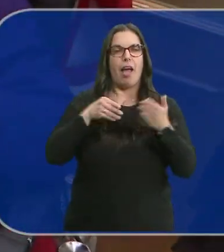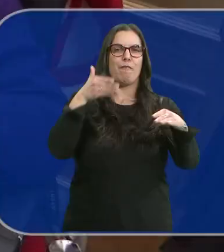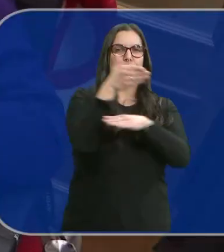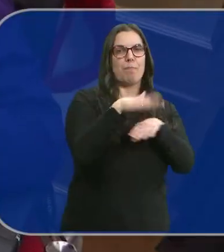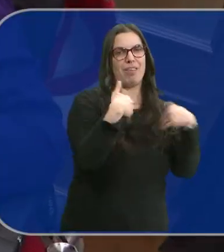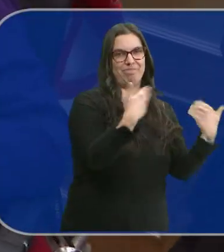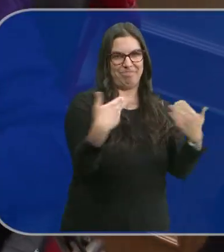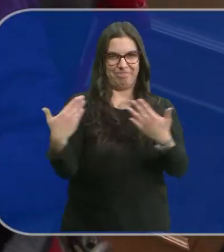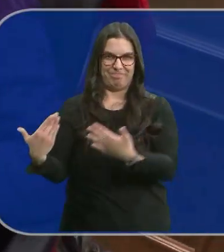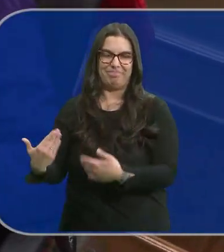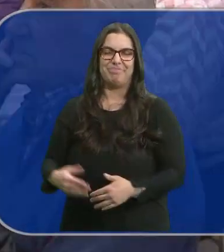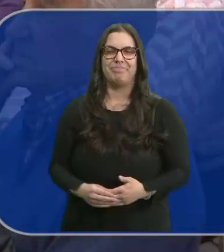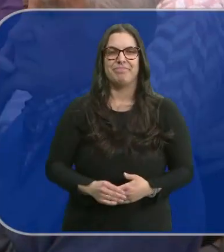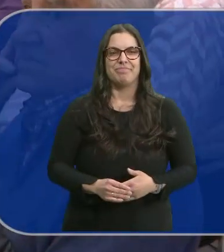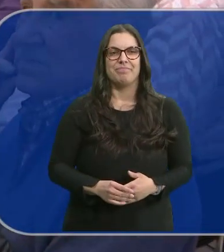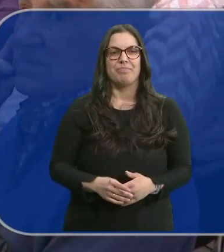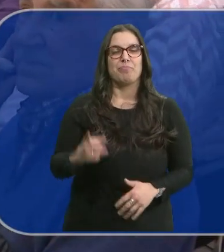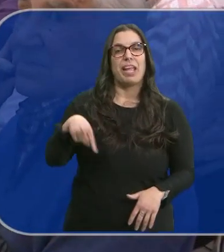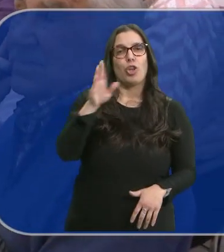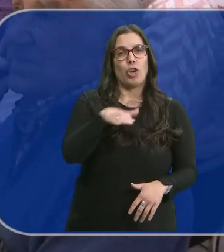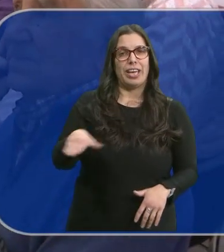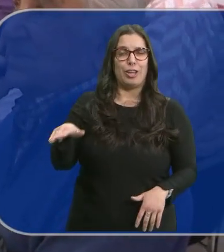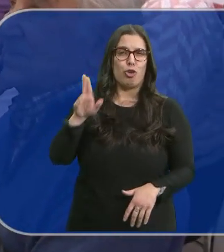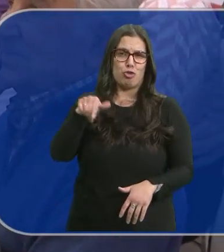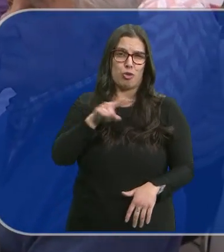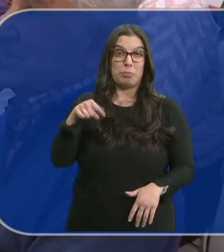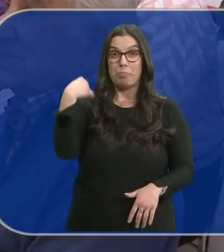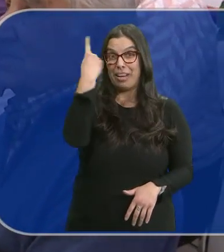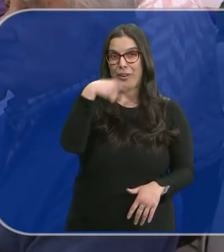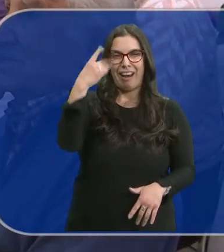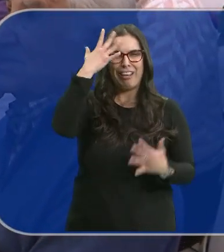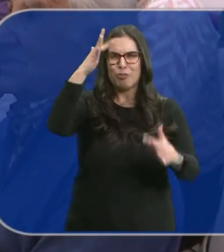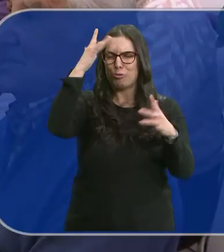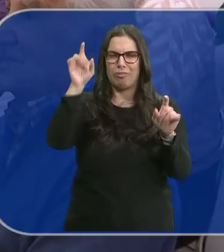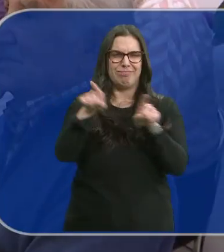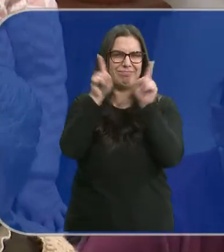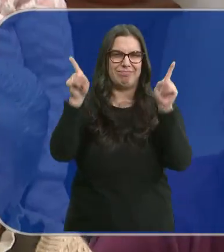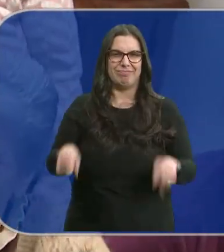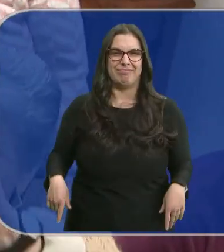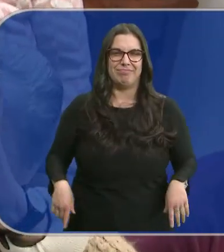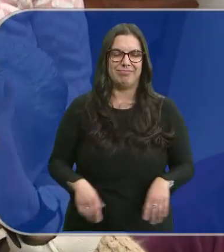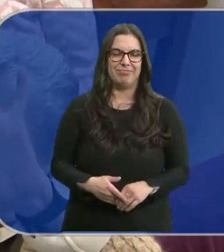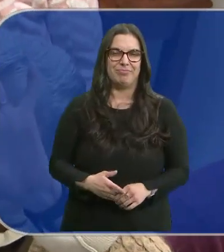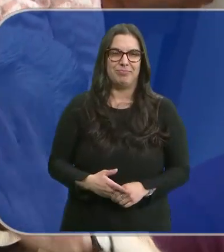para entregarles los regalos. No son niños precisamente, pero sus caras reflejan la ilusión.